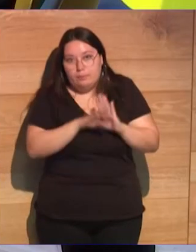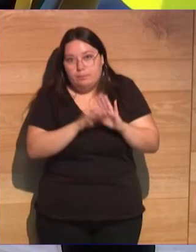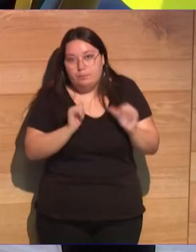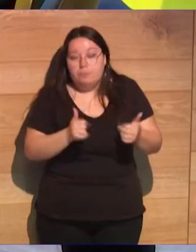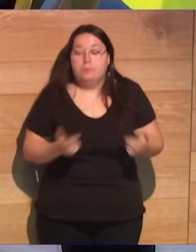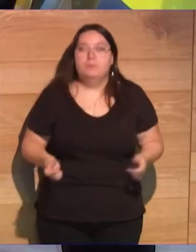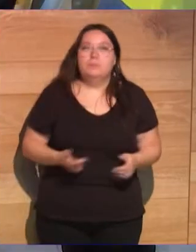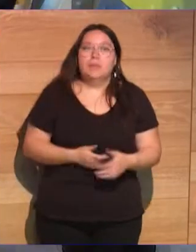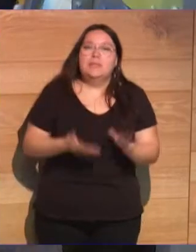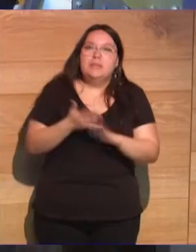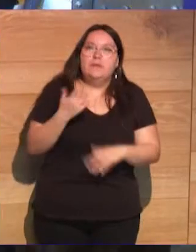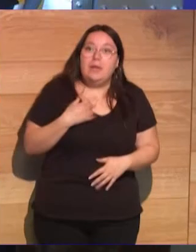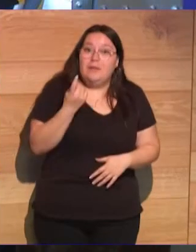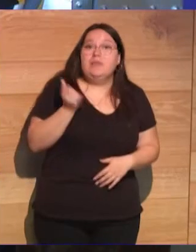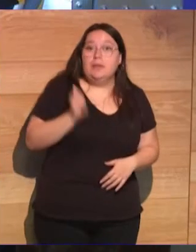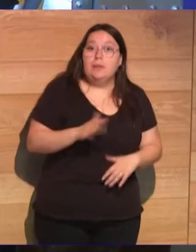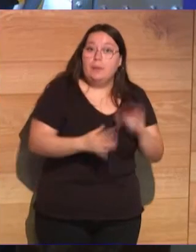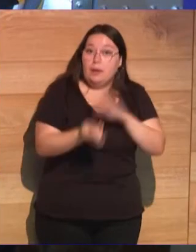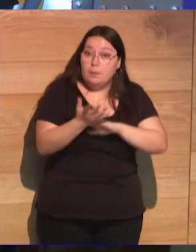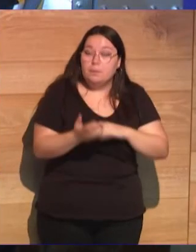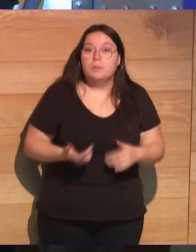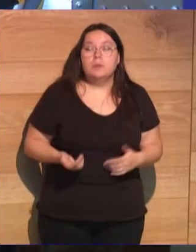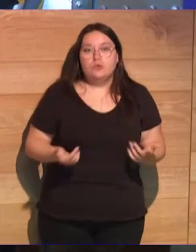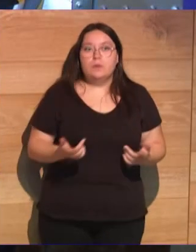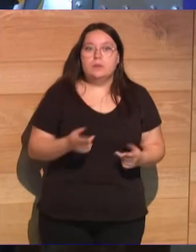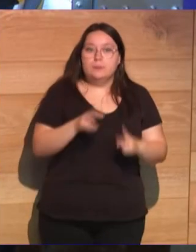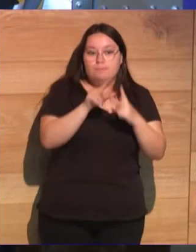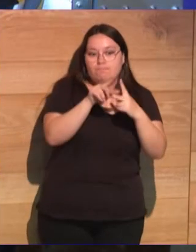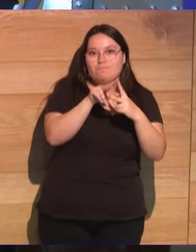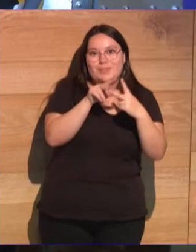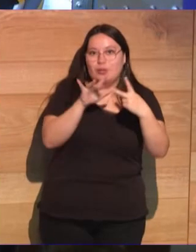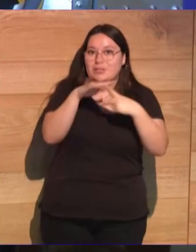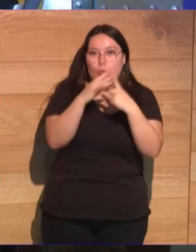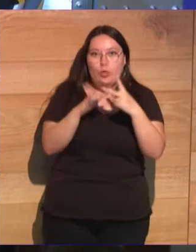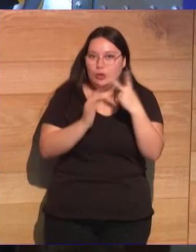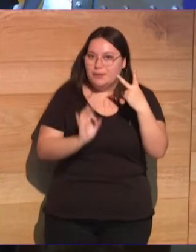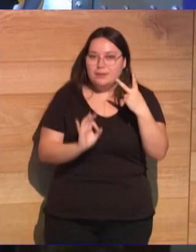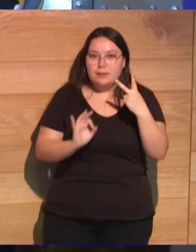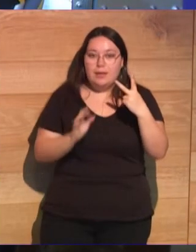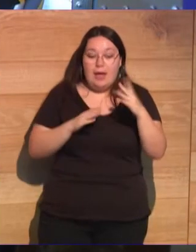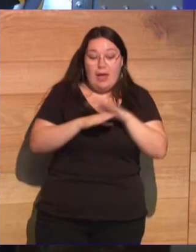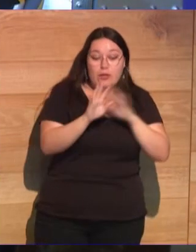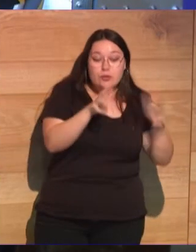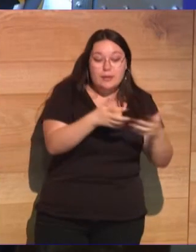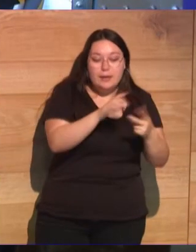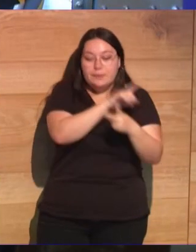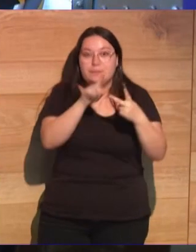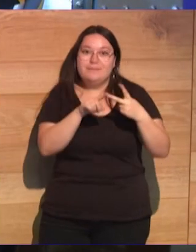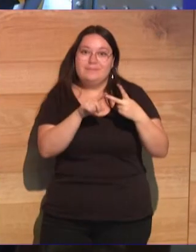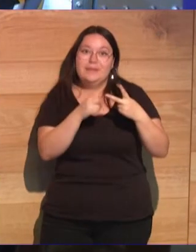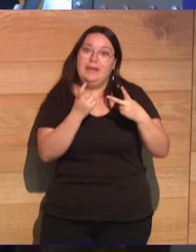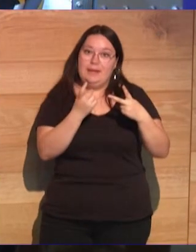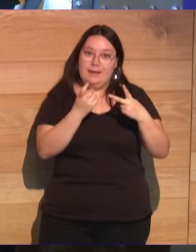Luego, necesitas riqueza para crearlo, por lo tanto, tiene los dos componentes. El acceso a Internet y que